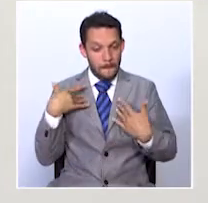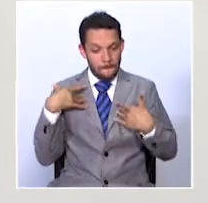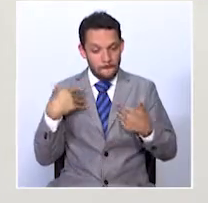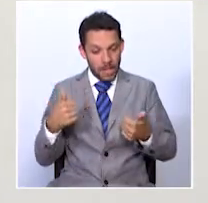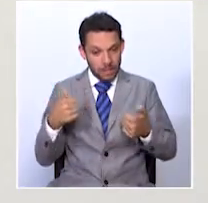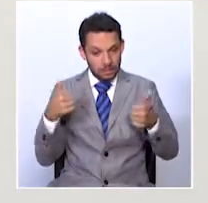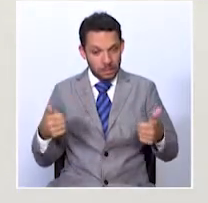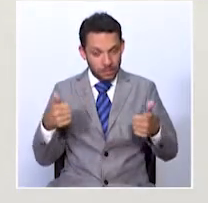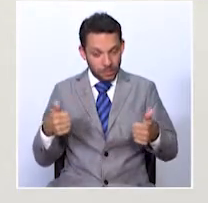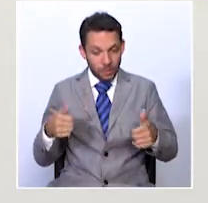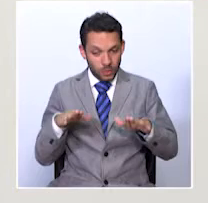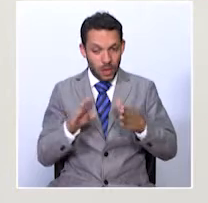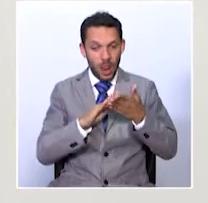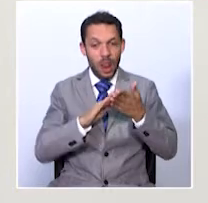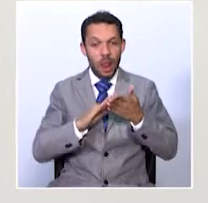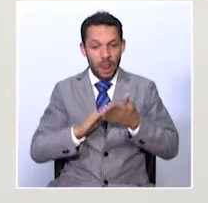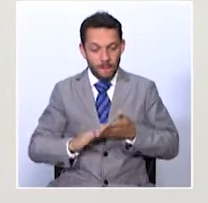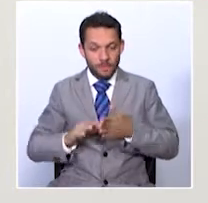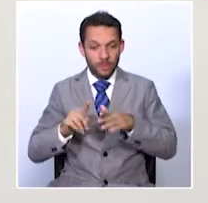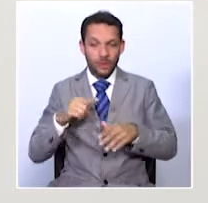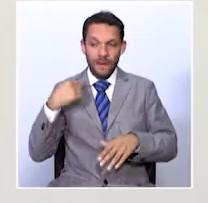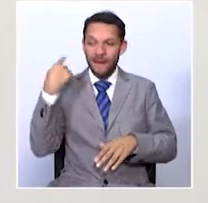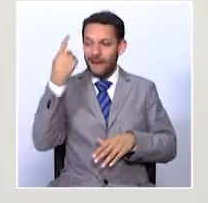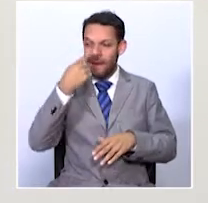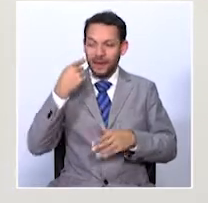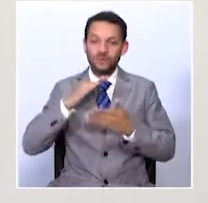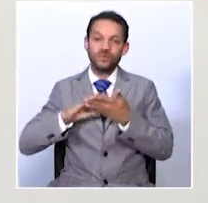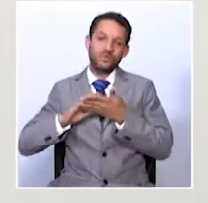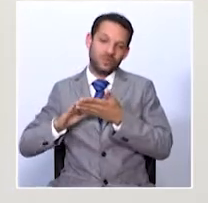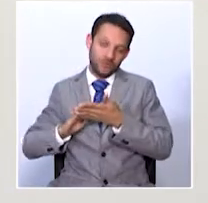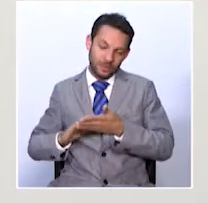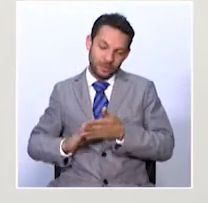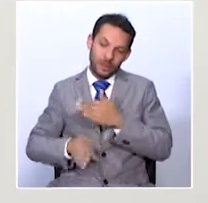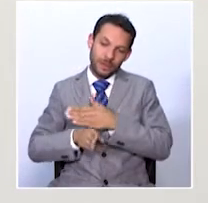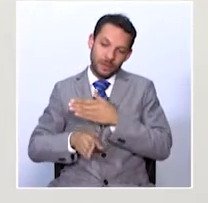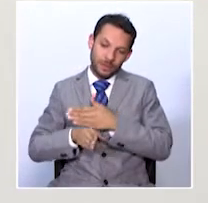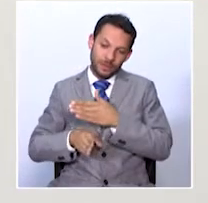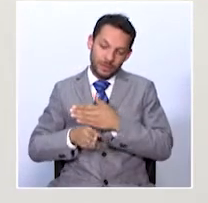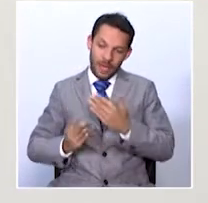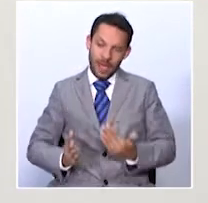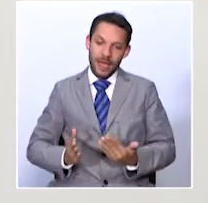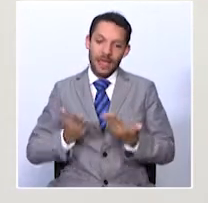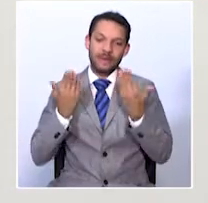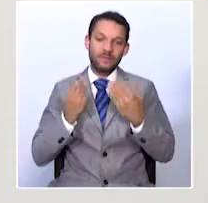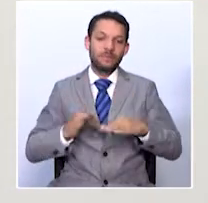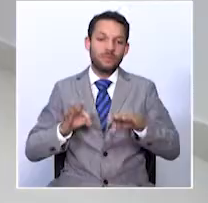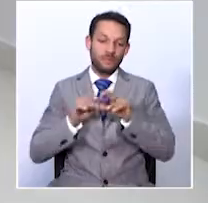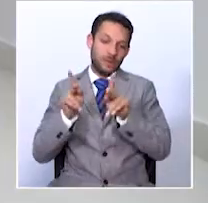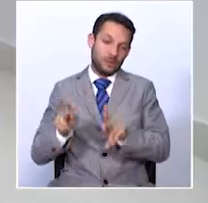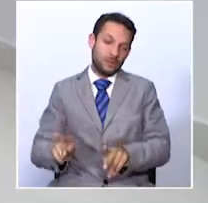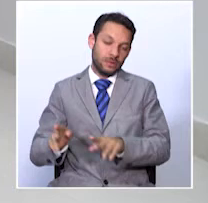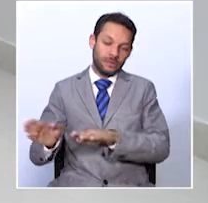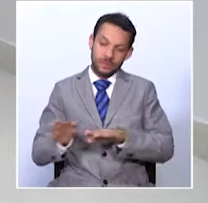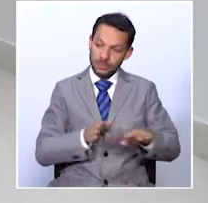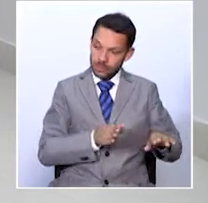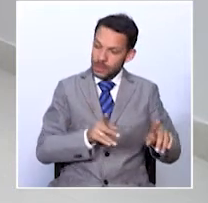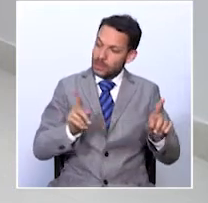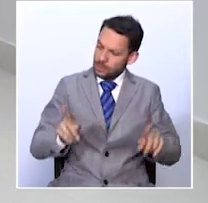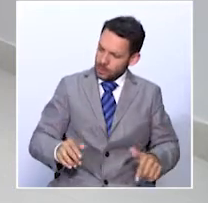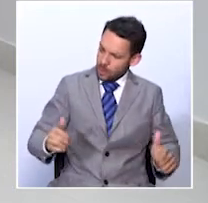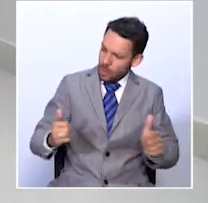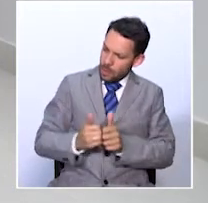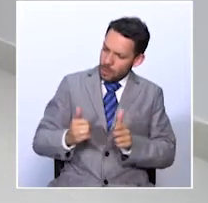mucho este tercio superior de la cara. Entonces eso le da mucho ánimo a la persona. Y ese acto quirúrgico puede ir